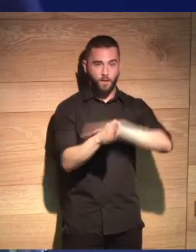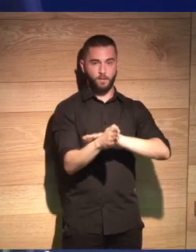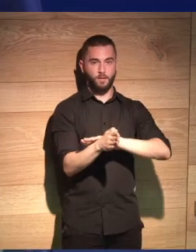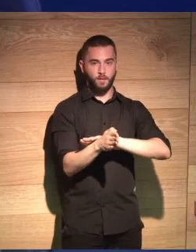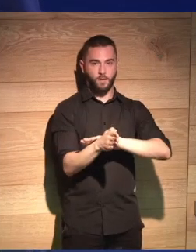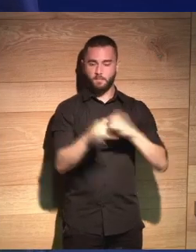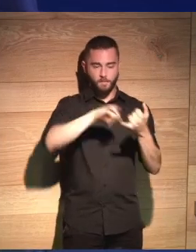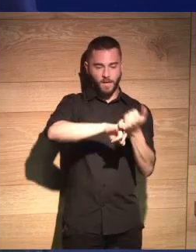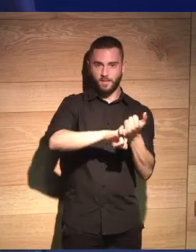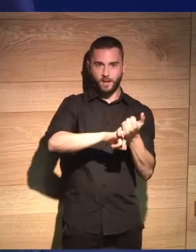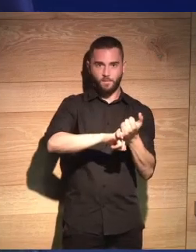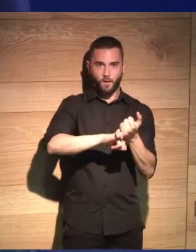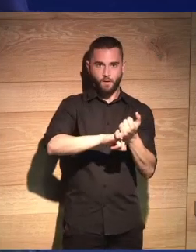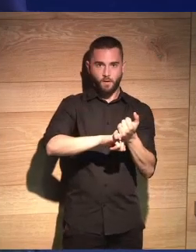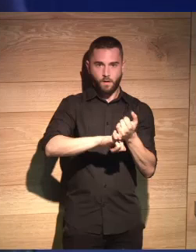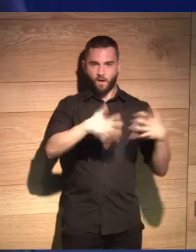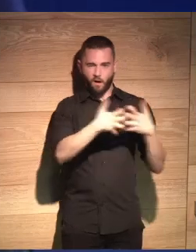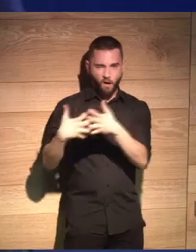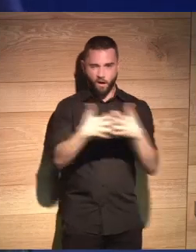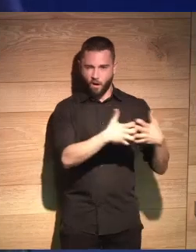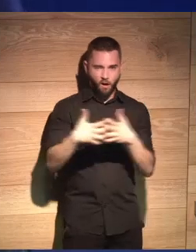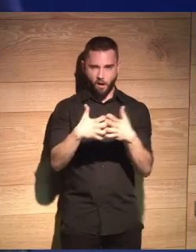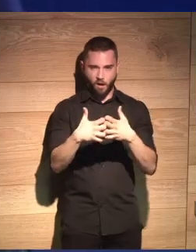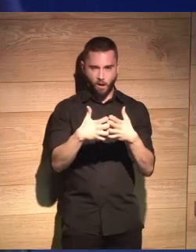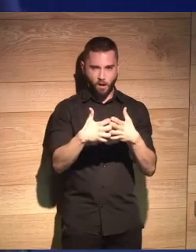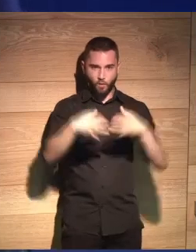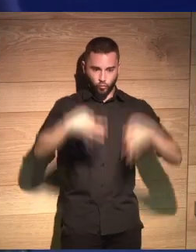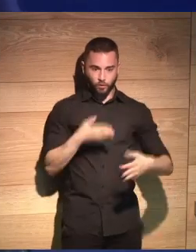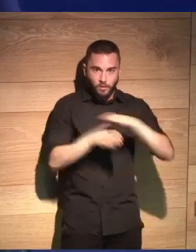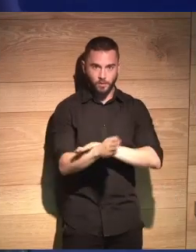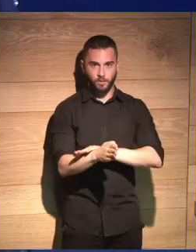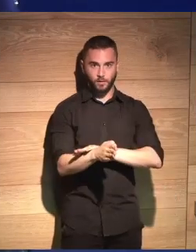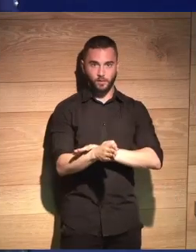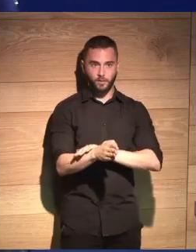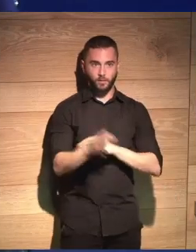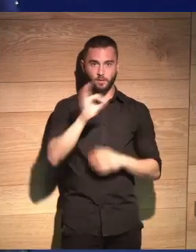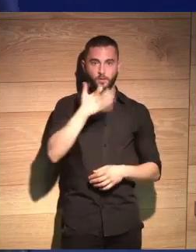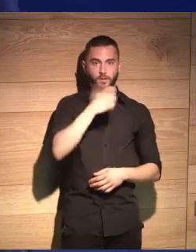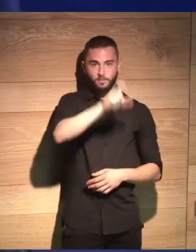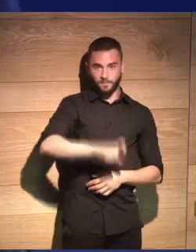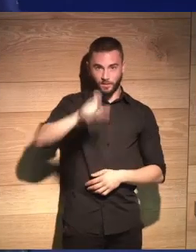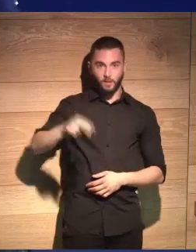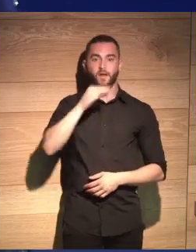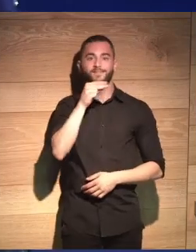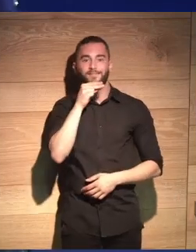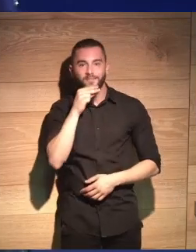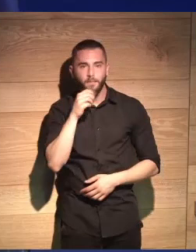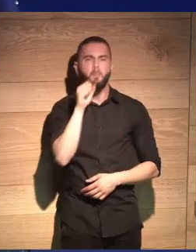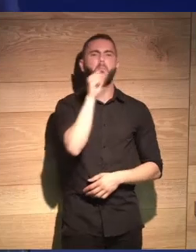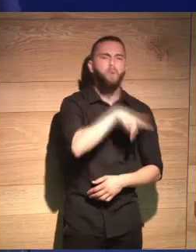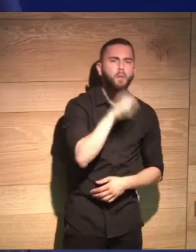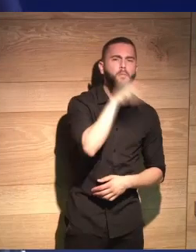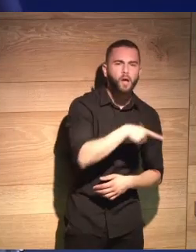donde hay un matrimonio peleándose en medio pleito, donde hay gente que hace pipí, donde hay saliva,